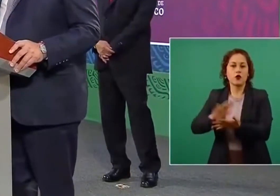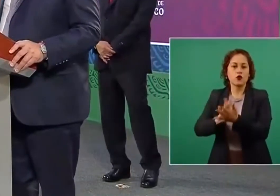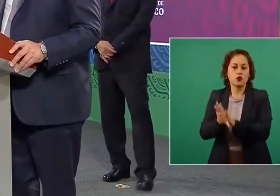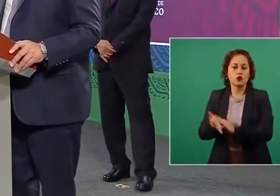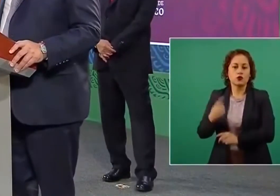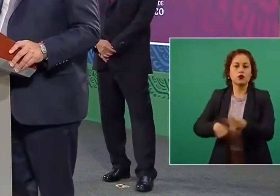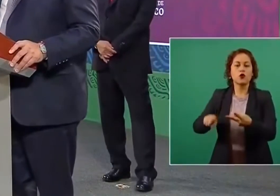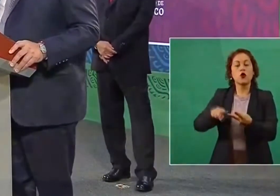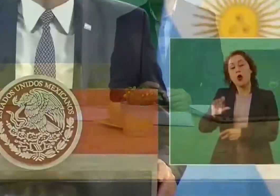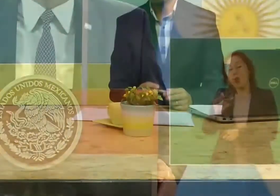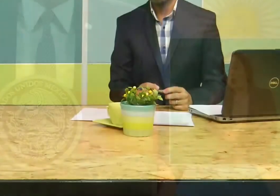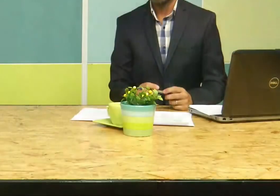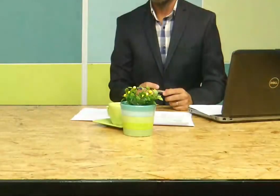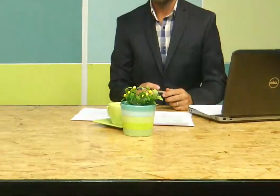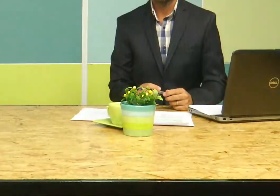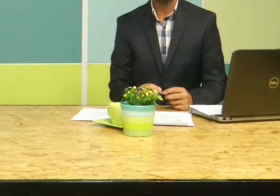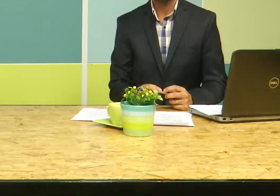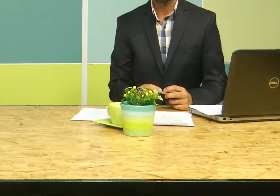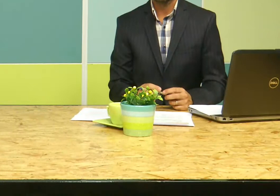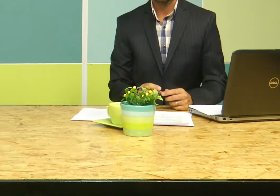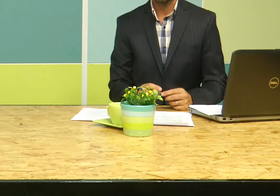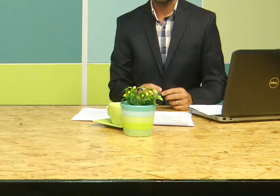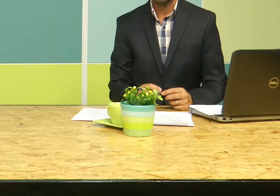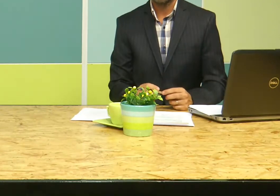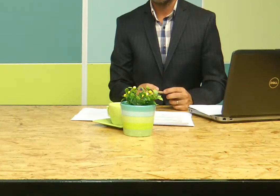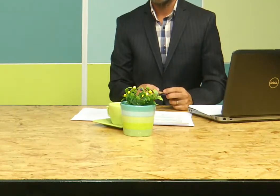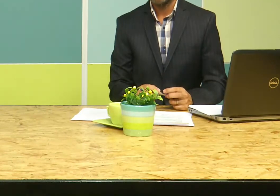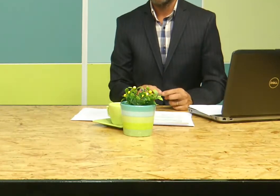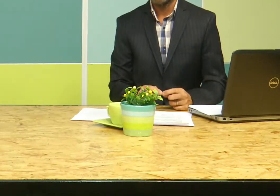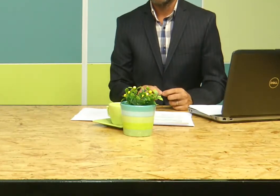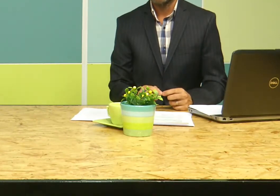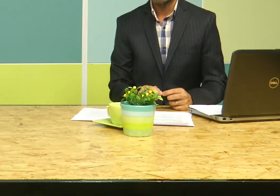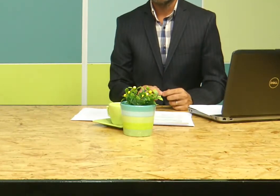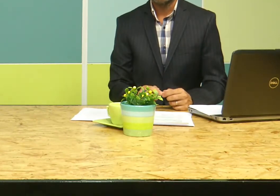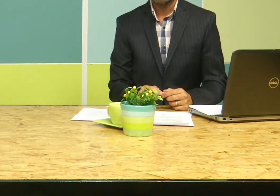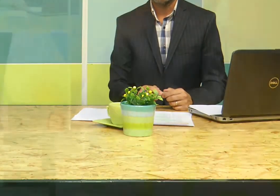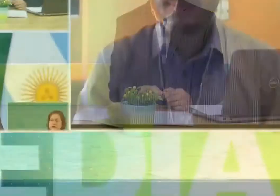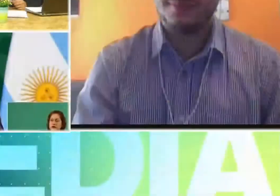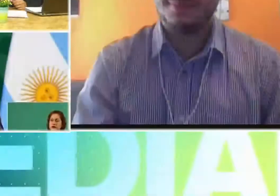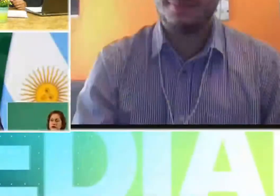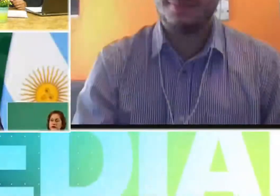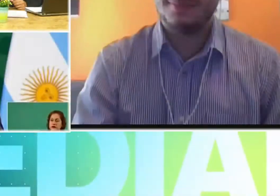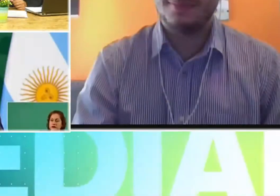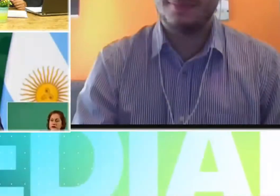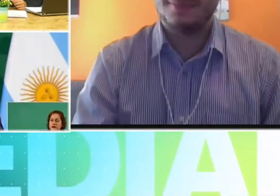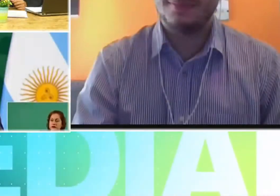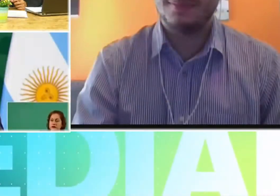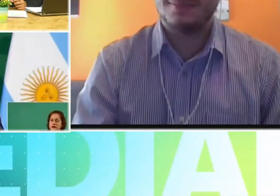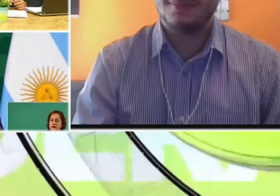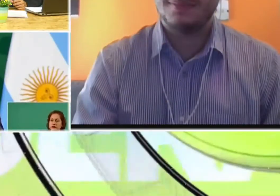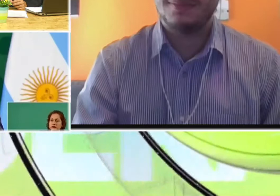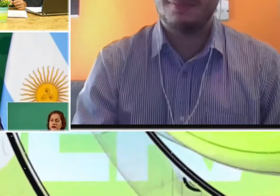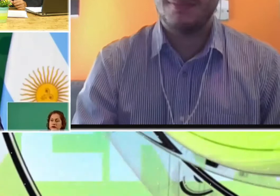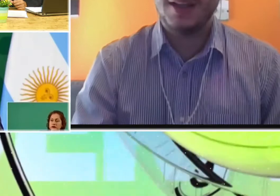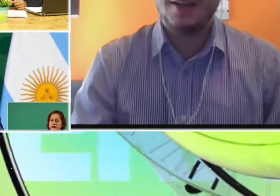profundizar un poco acerca de este tema, vamos a establecer el contacto con Manuel Terriconi, quien es periodista de Chequeado. Le damos la bienvenida, lo saludamos aquí. ¿Cómo estás, Manuel?